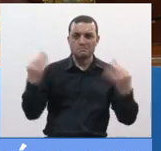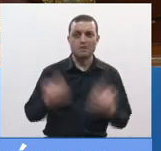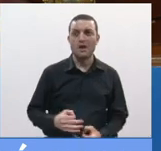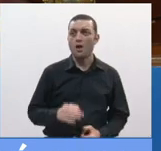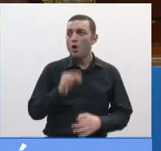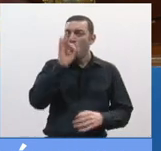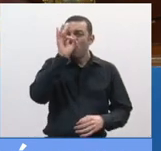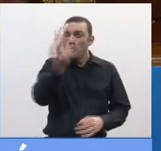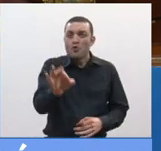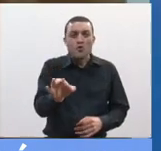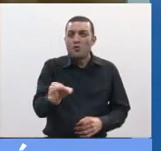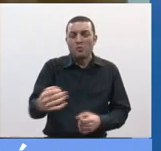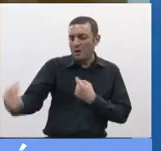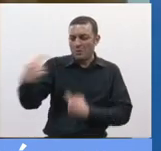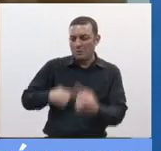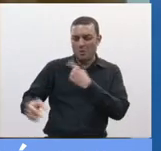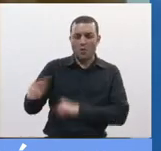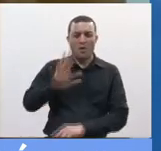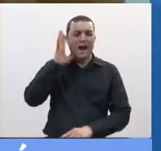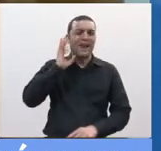un jury, una acusación, nunca tuvo.